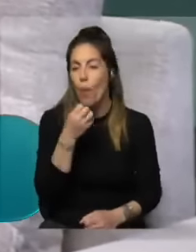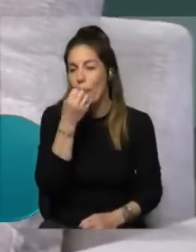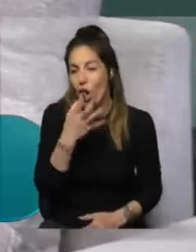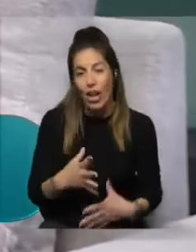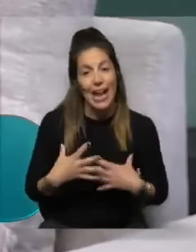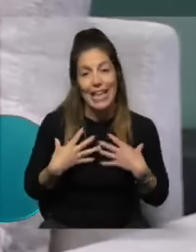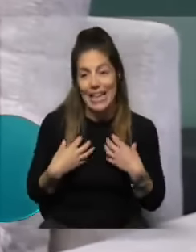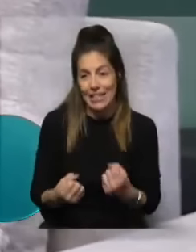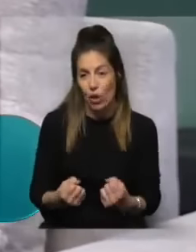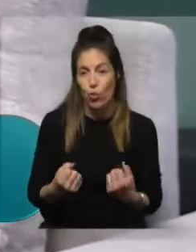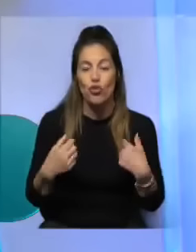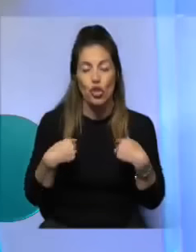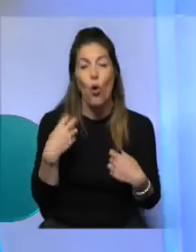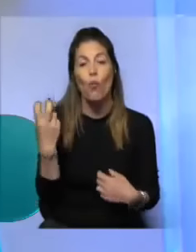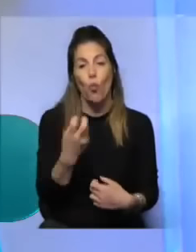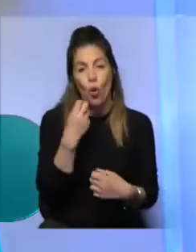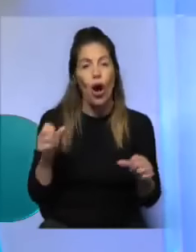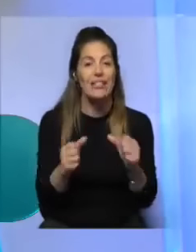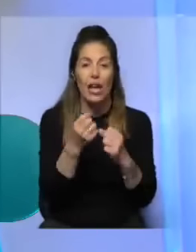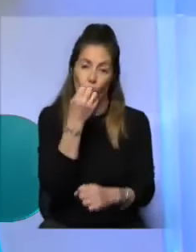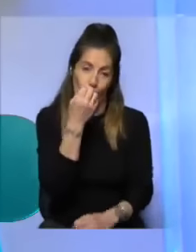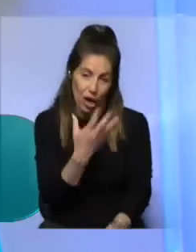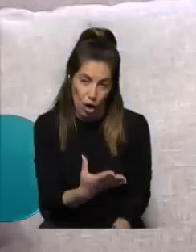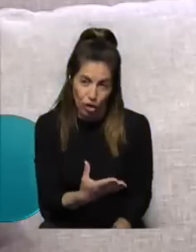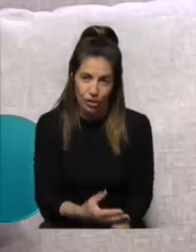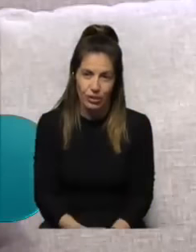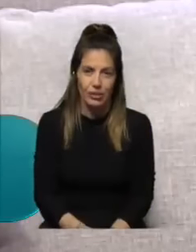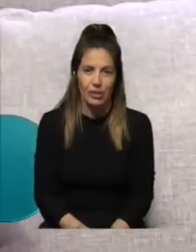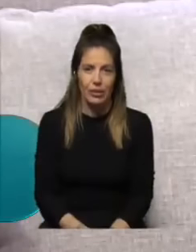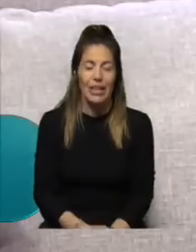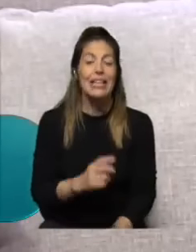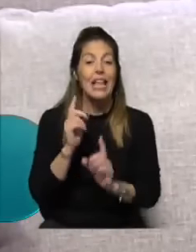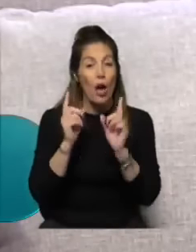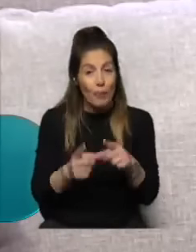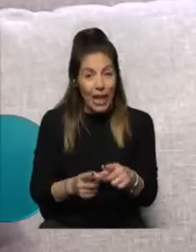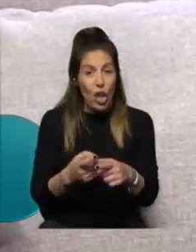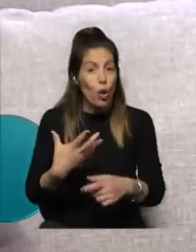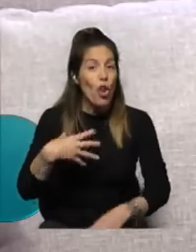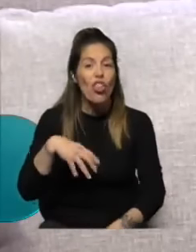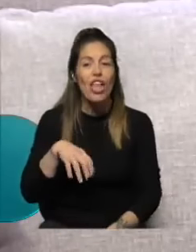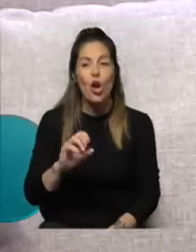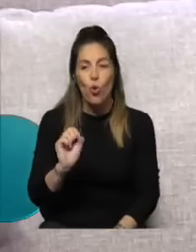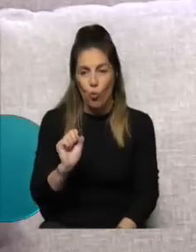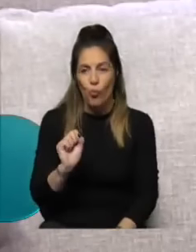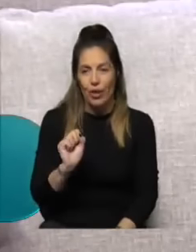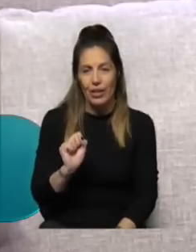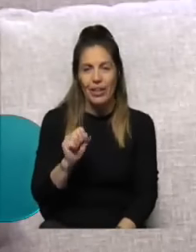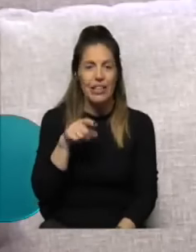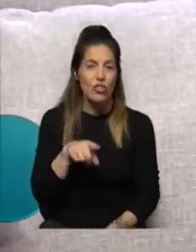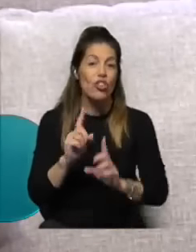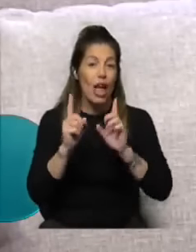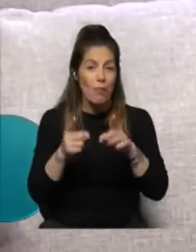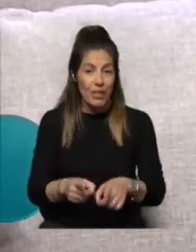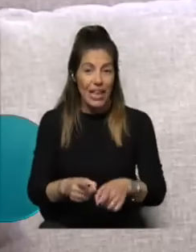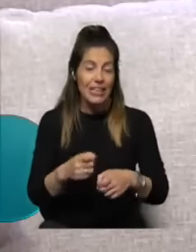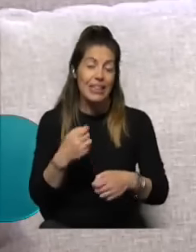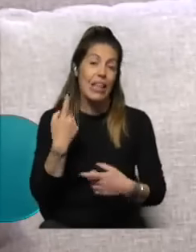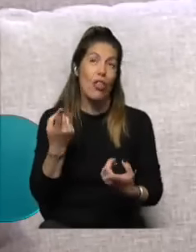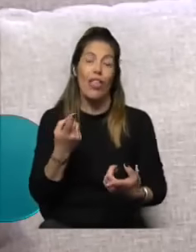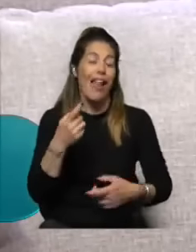Intento. Intentar. Sí, sí. Sobre todo en las cosas que uno descubre que da... Y eso también lo dan los años,